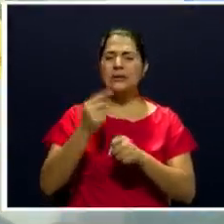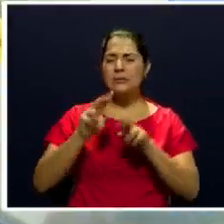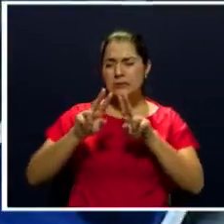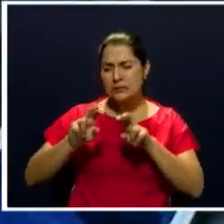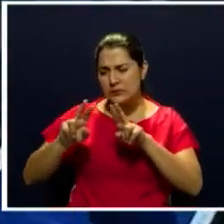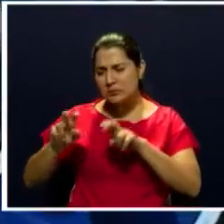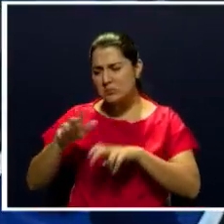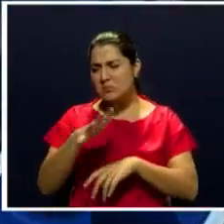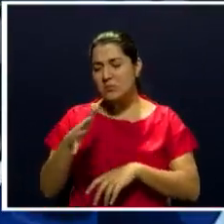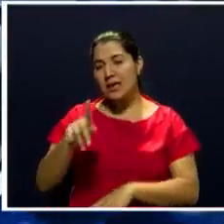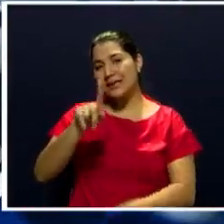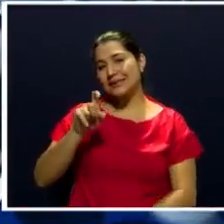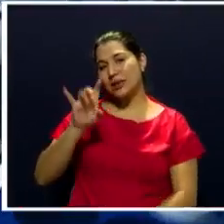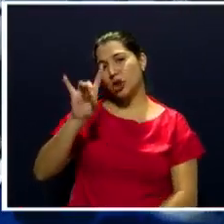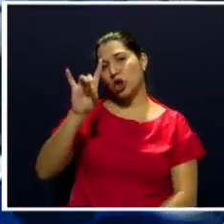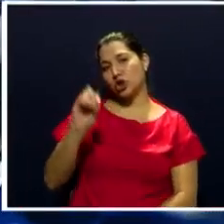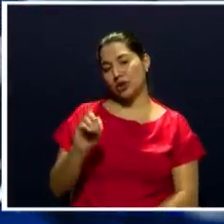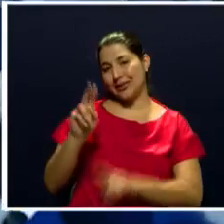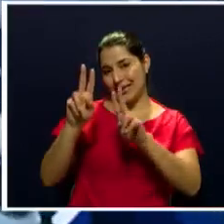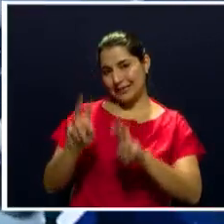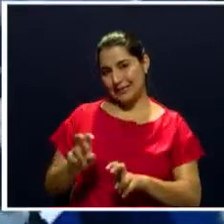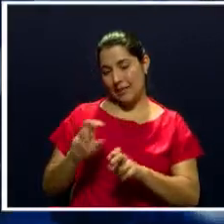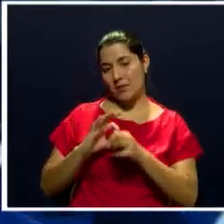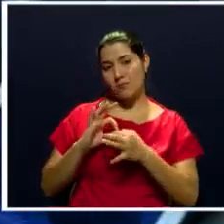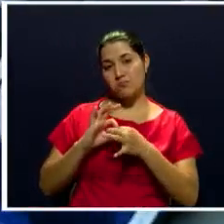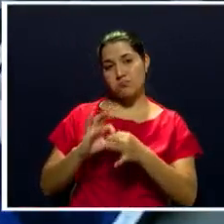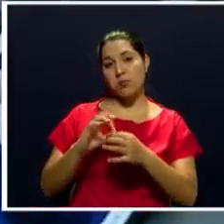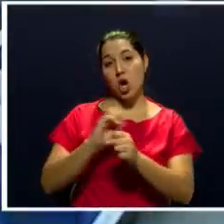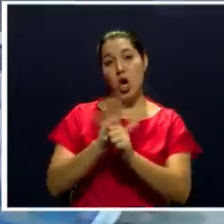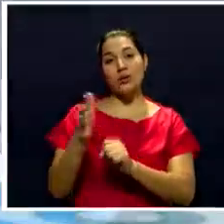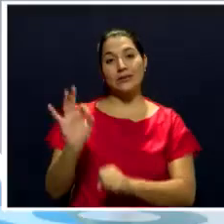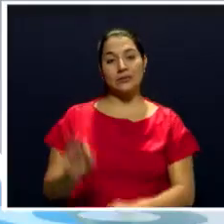un promedio de 180 muestras del COVID-19.